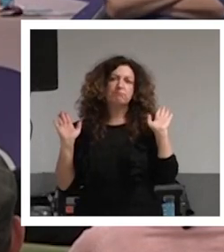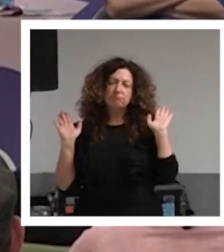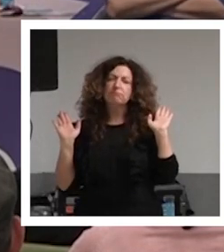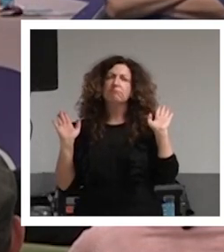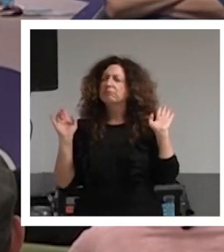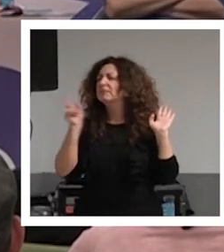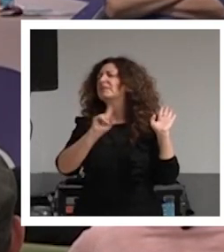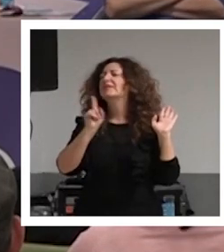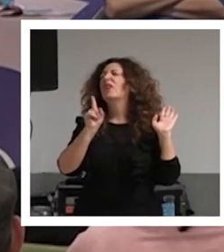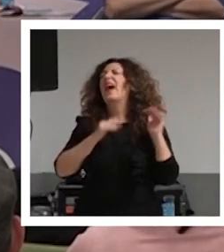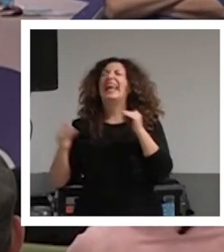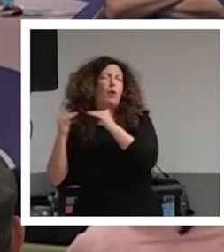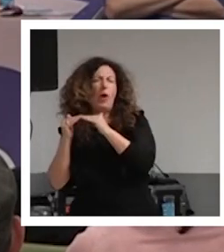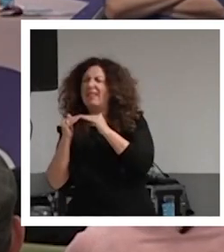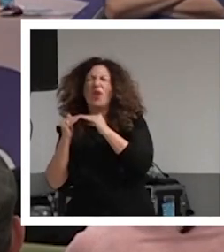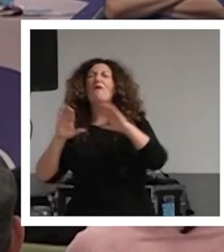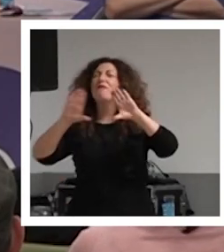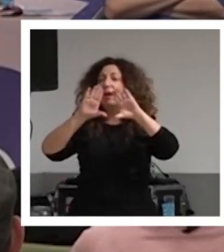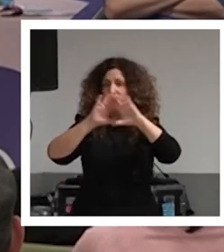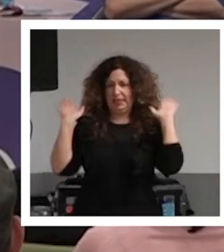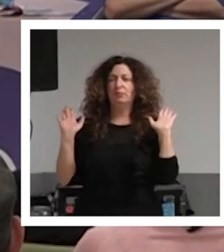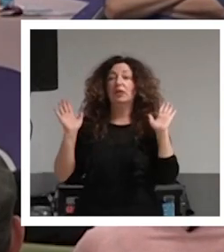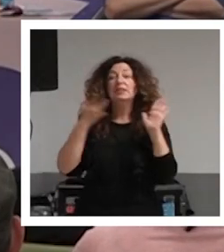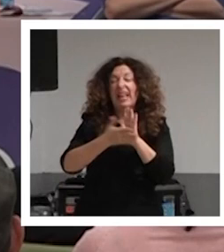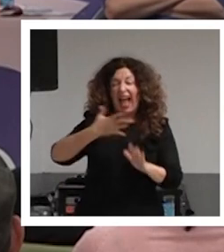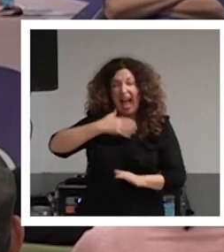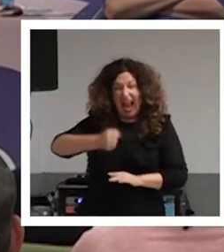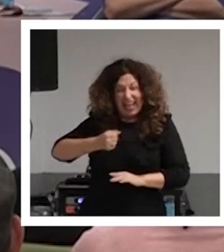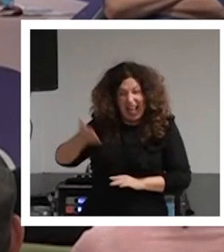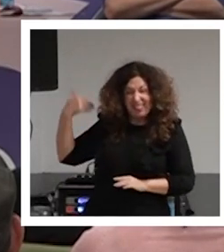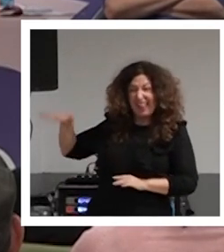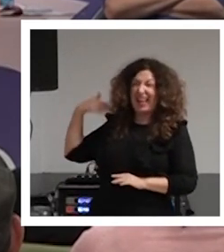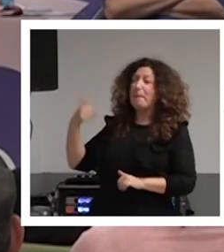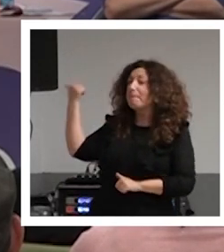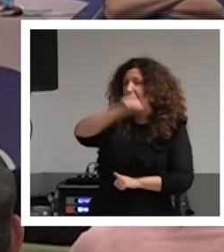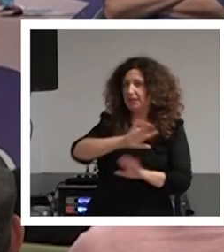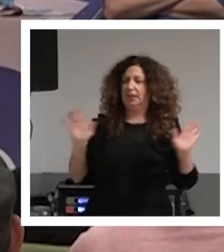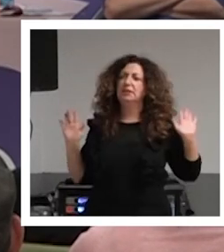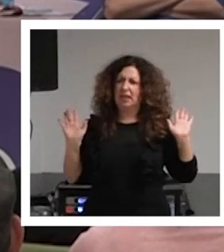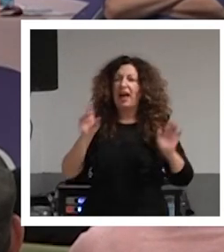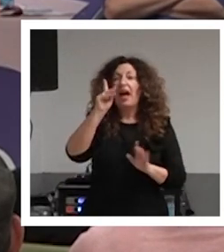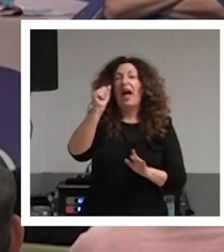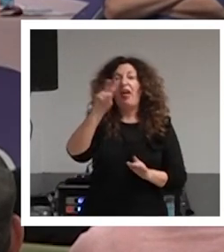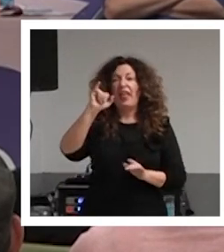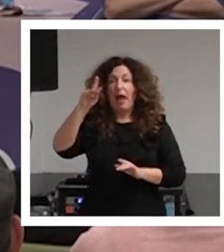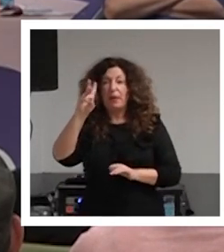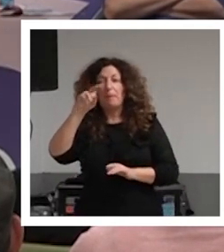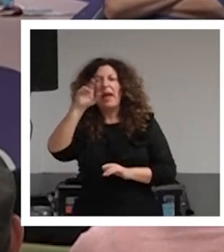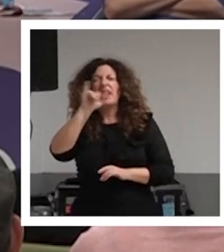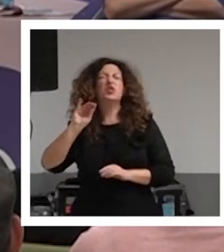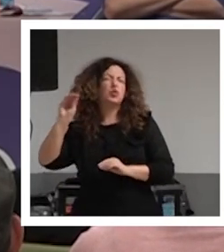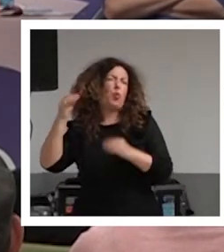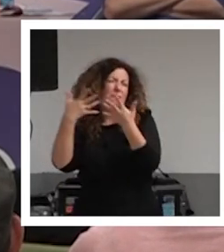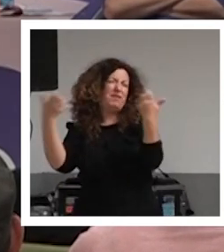no era concejales de igualdad la concejalidad feminismo después de haber tenido un alcalde machista que veníamos de un Alcalde que era David Pérez conocido por su frase